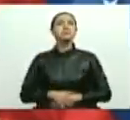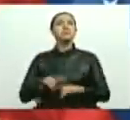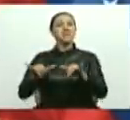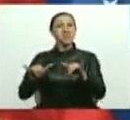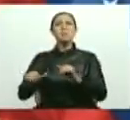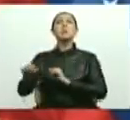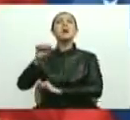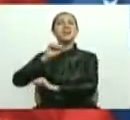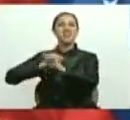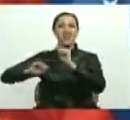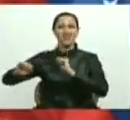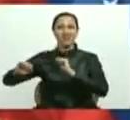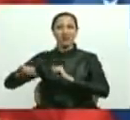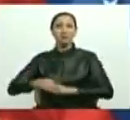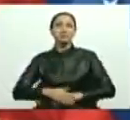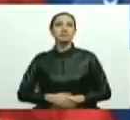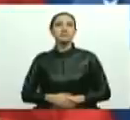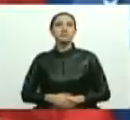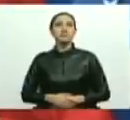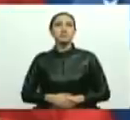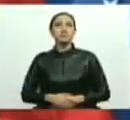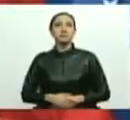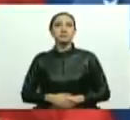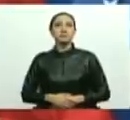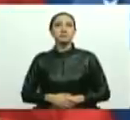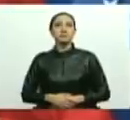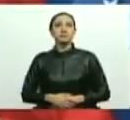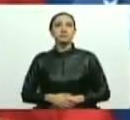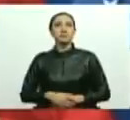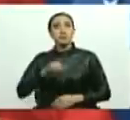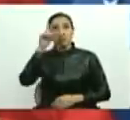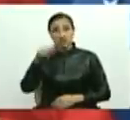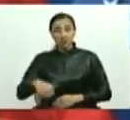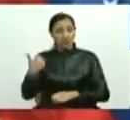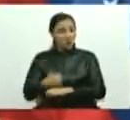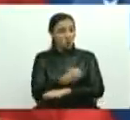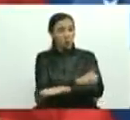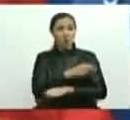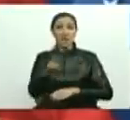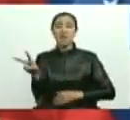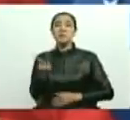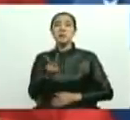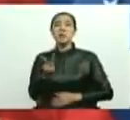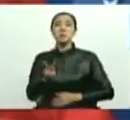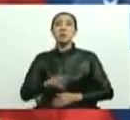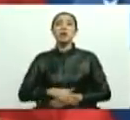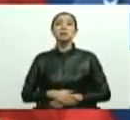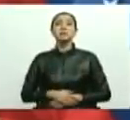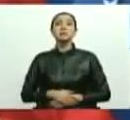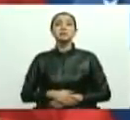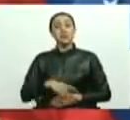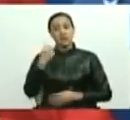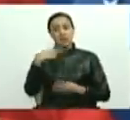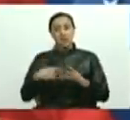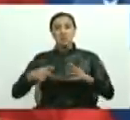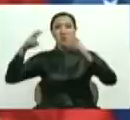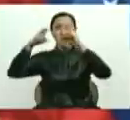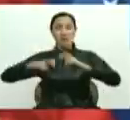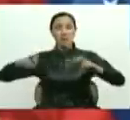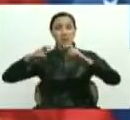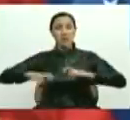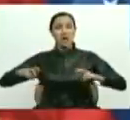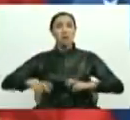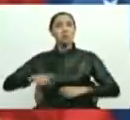defensa. Y por otro lado, las autoridades venezolanas, en el transcurso de las investigaciones,